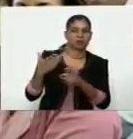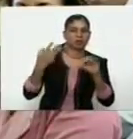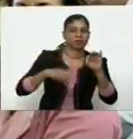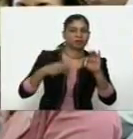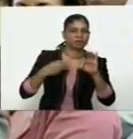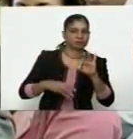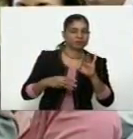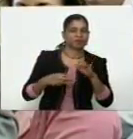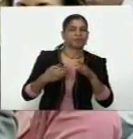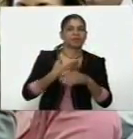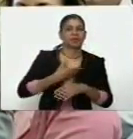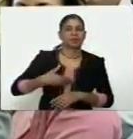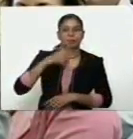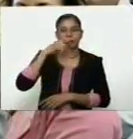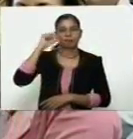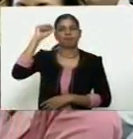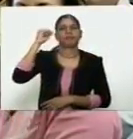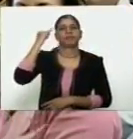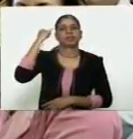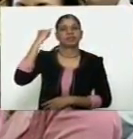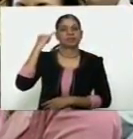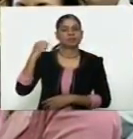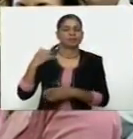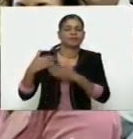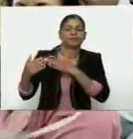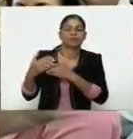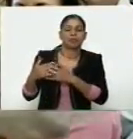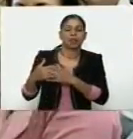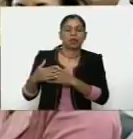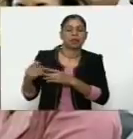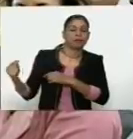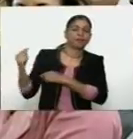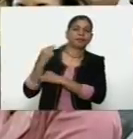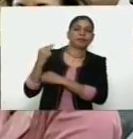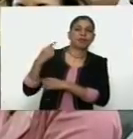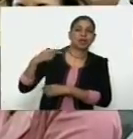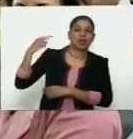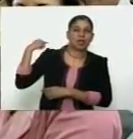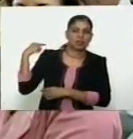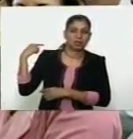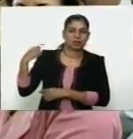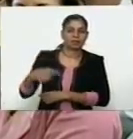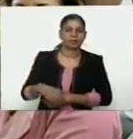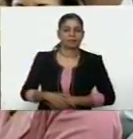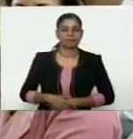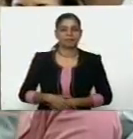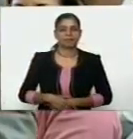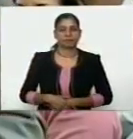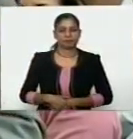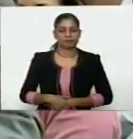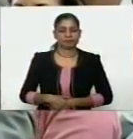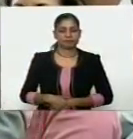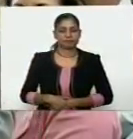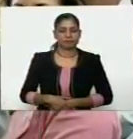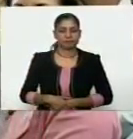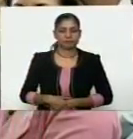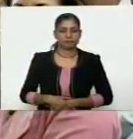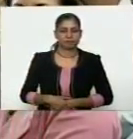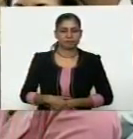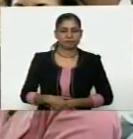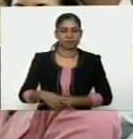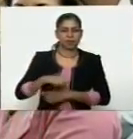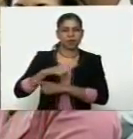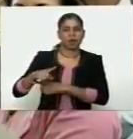planteaba el presidente Nicolás Maduro a través del Petro. Y esa agresión vino el día de ayer, cuando se plantea de una